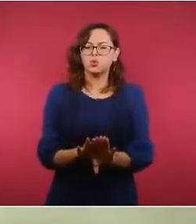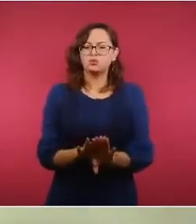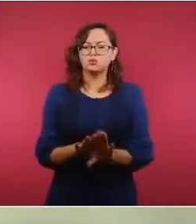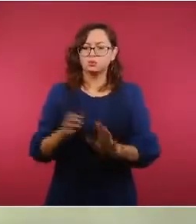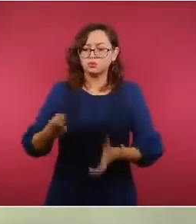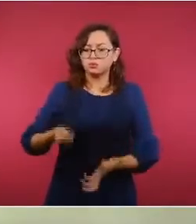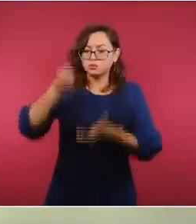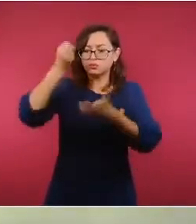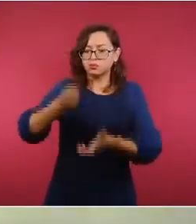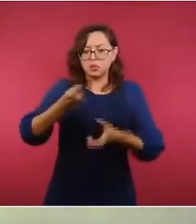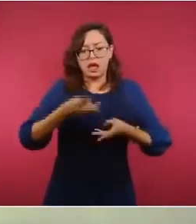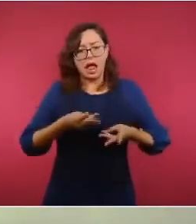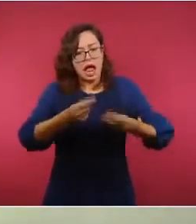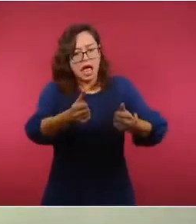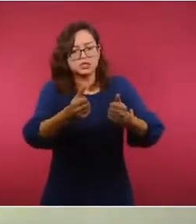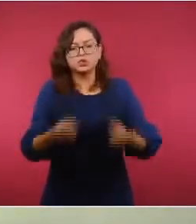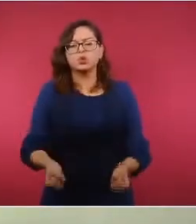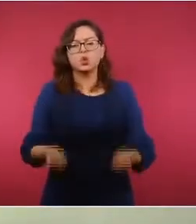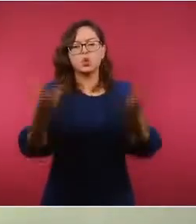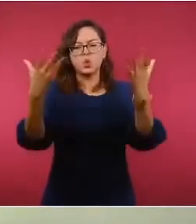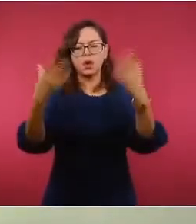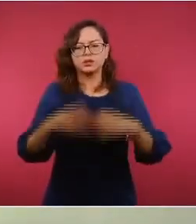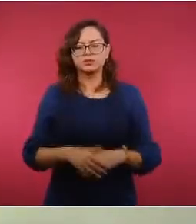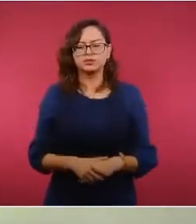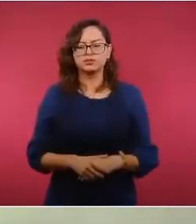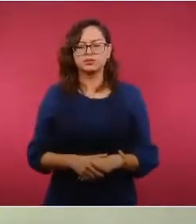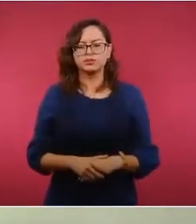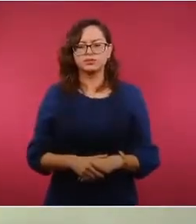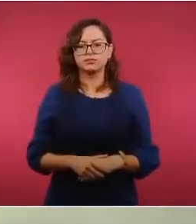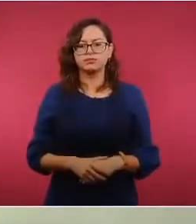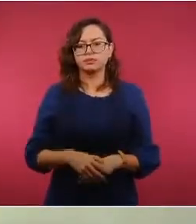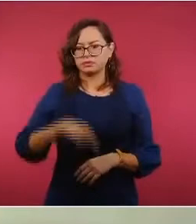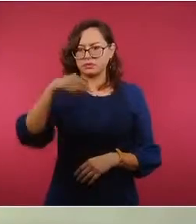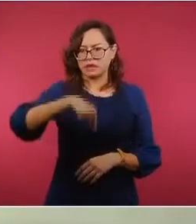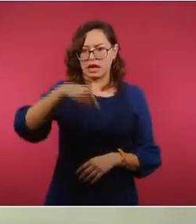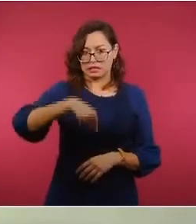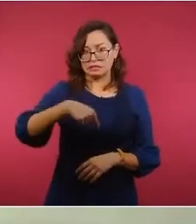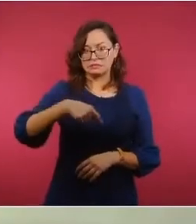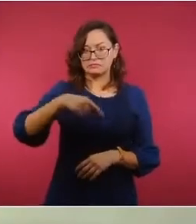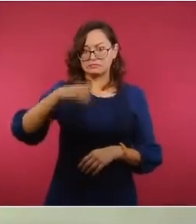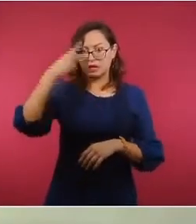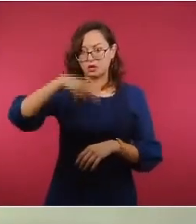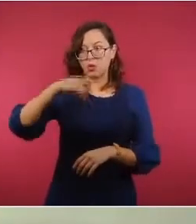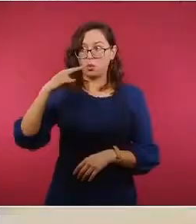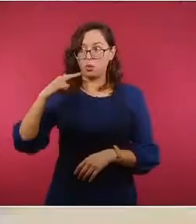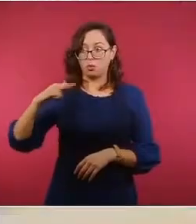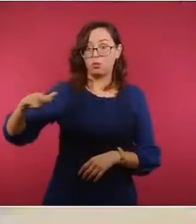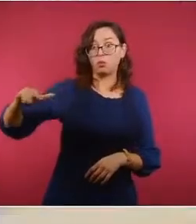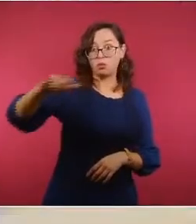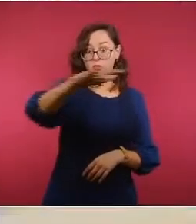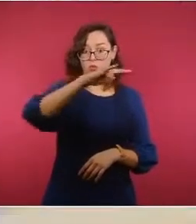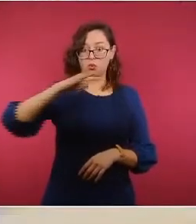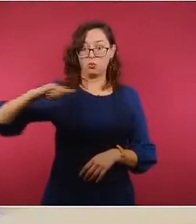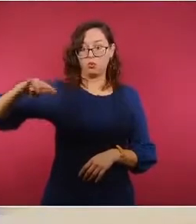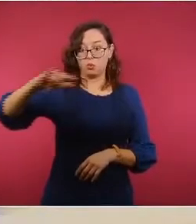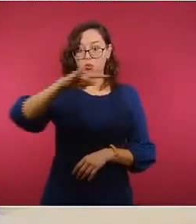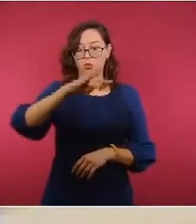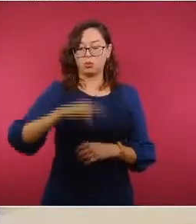presupuesto estimado? ¿Y si harán vuelos de mantenimiento aquí en México?